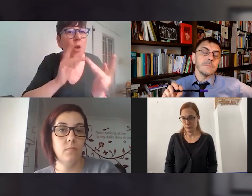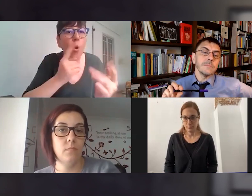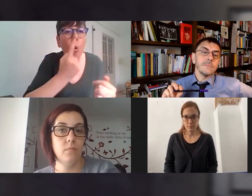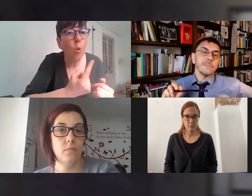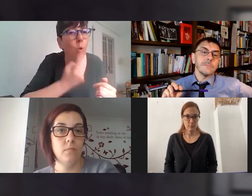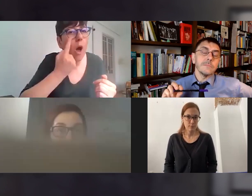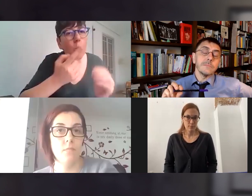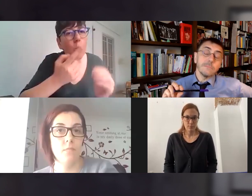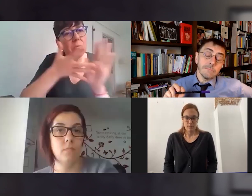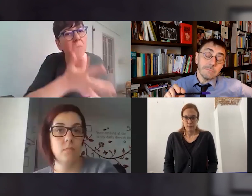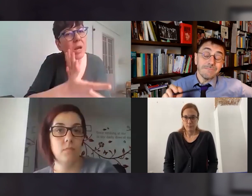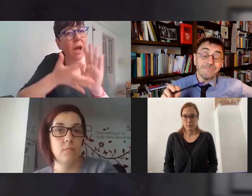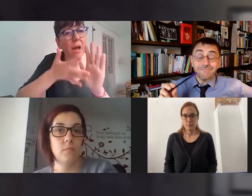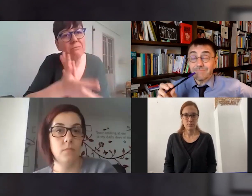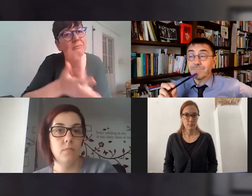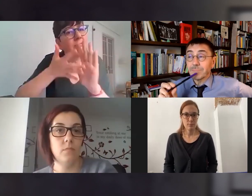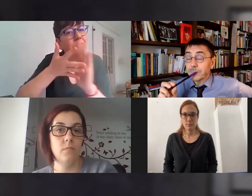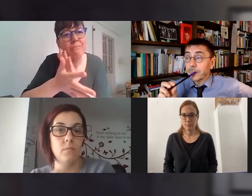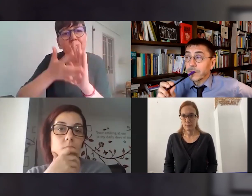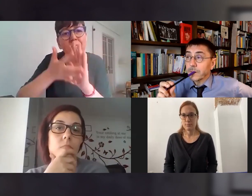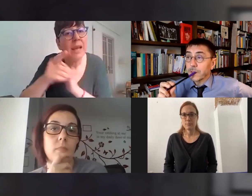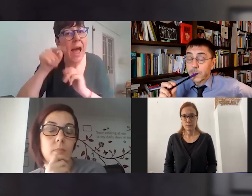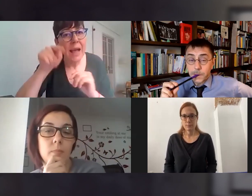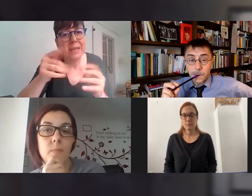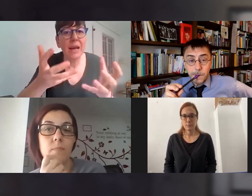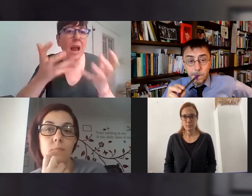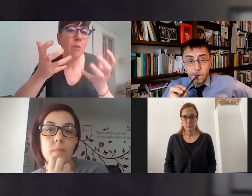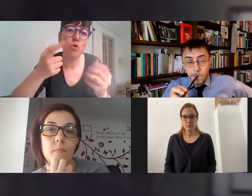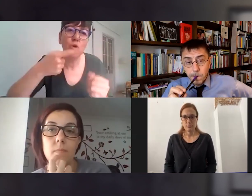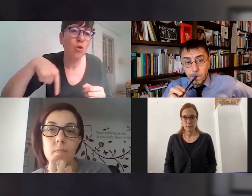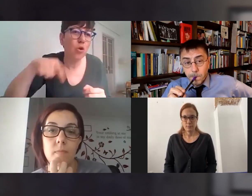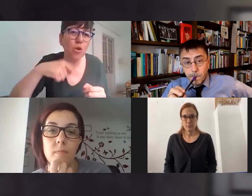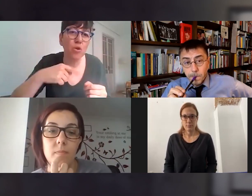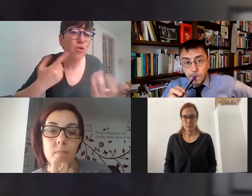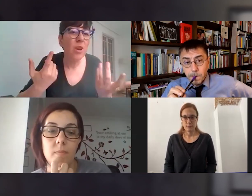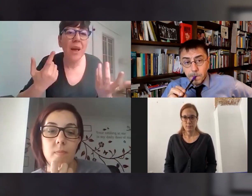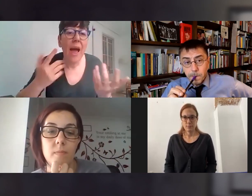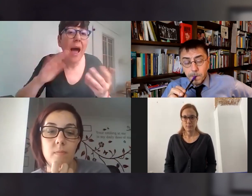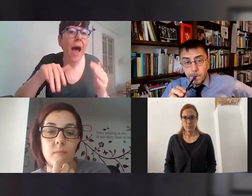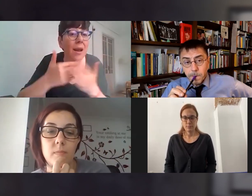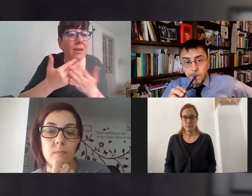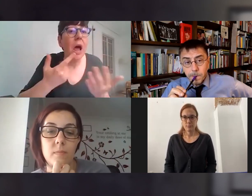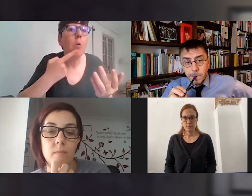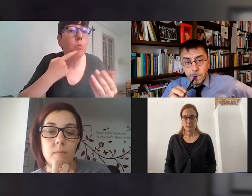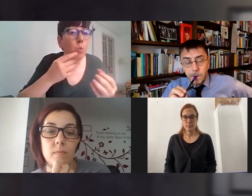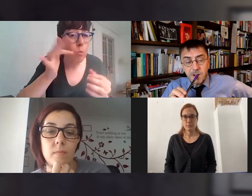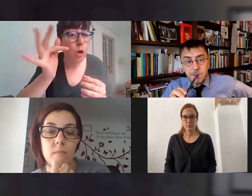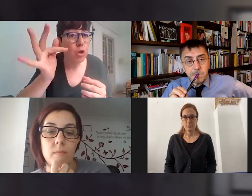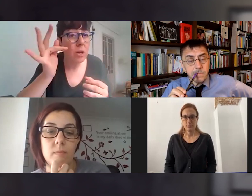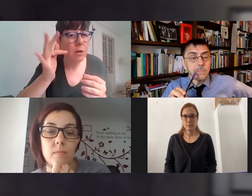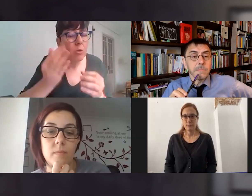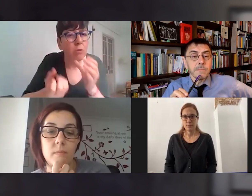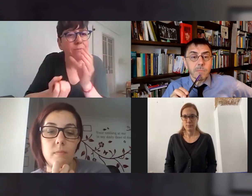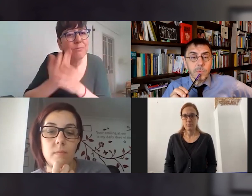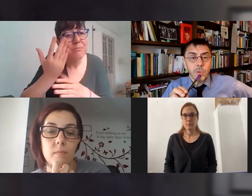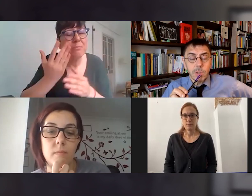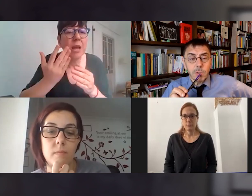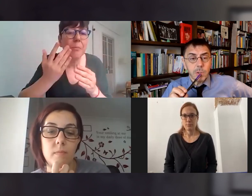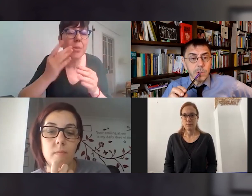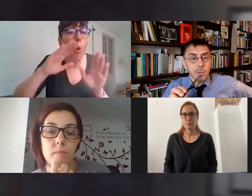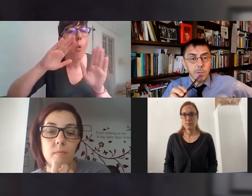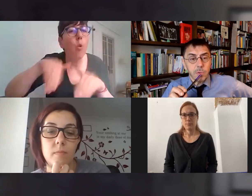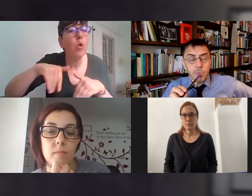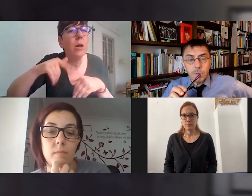estamos en campaña o fuera de campaña, hablando con las personas de tú a tú, yo creo que ahí ganamos, en la cercanía.